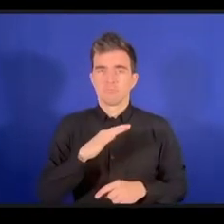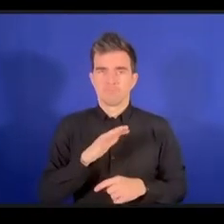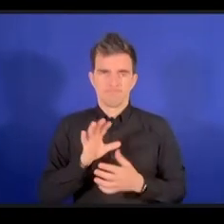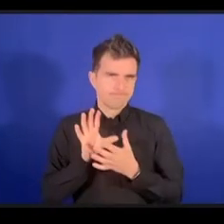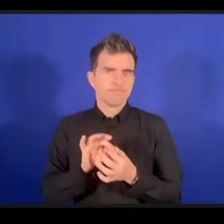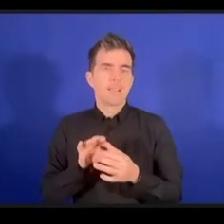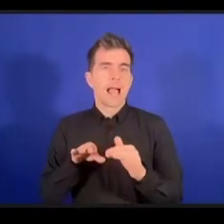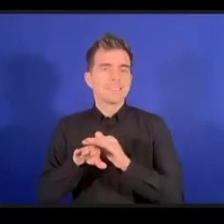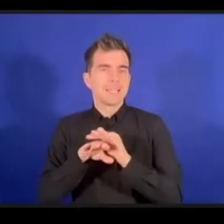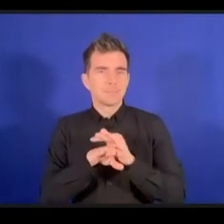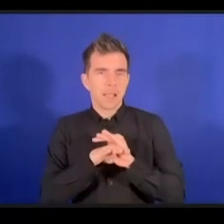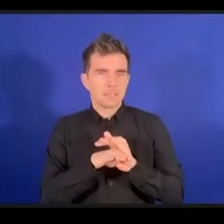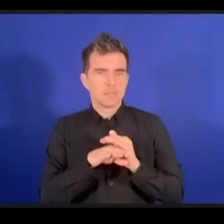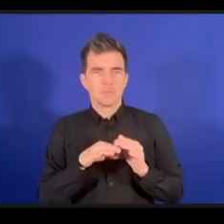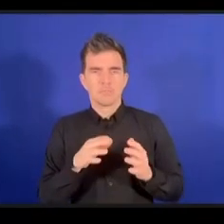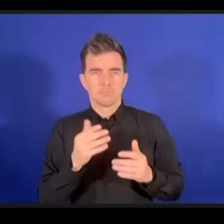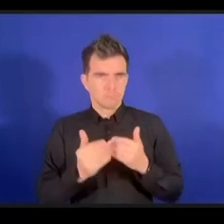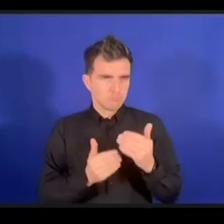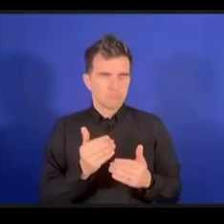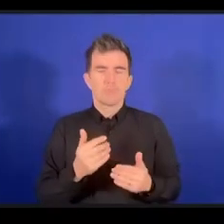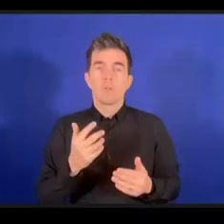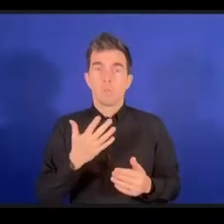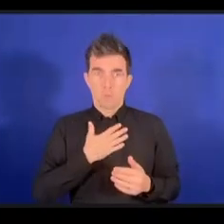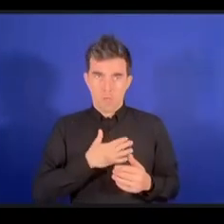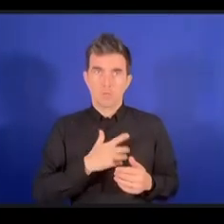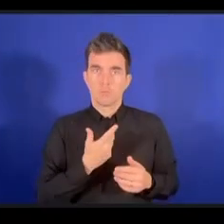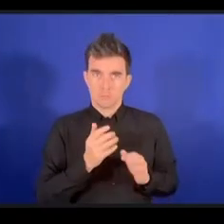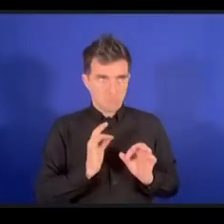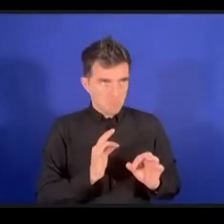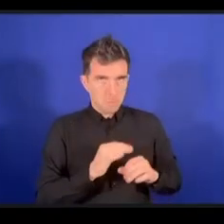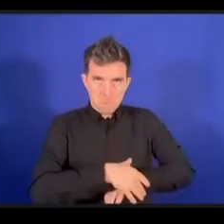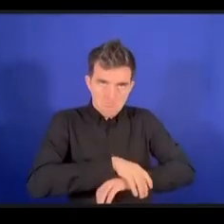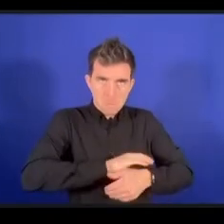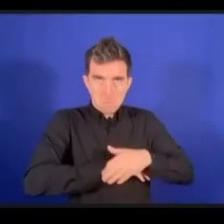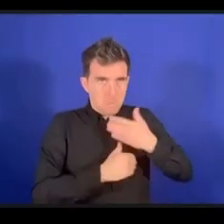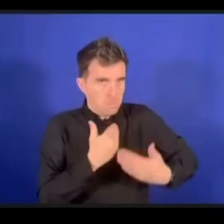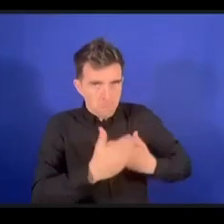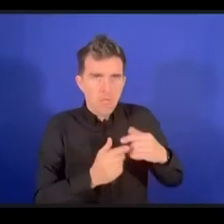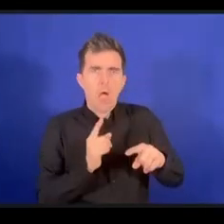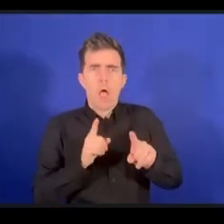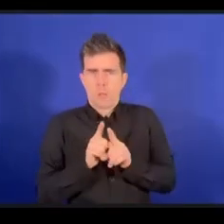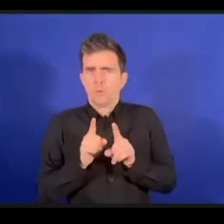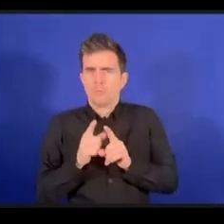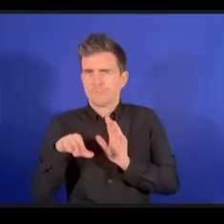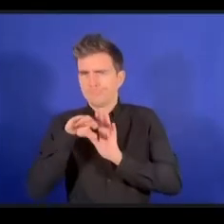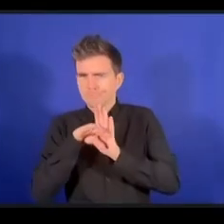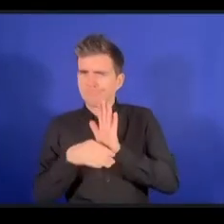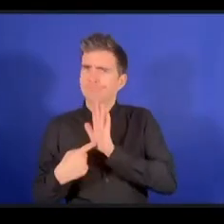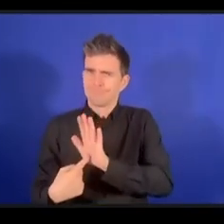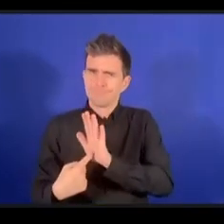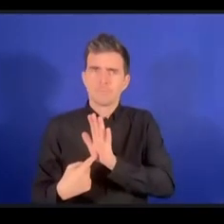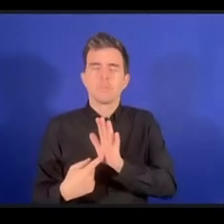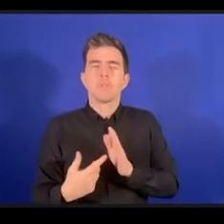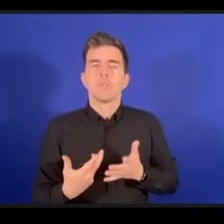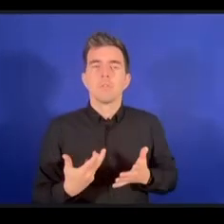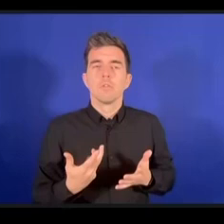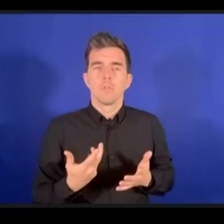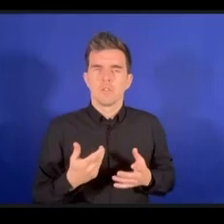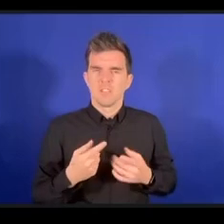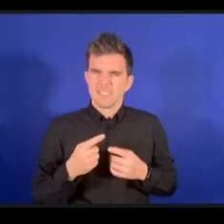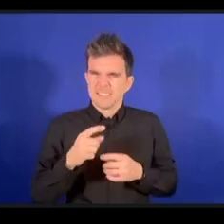es muy difícil poder dar una una evaluación común sobre